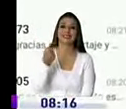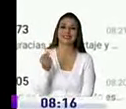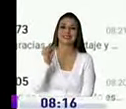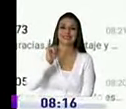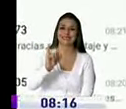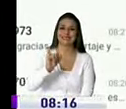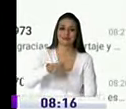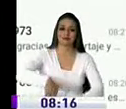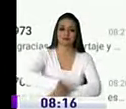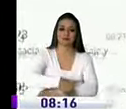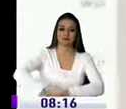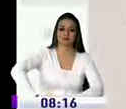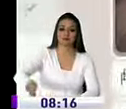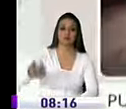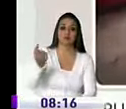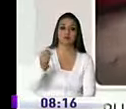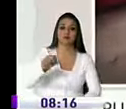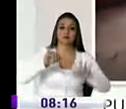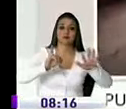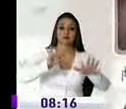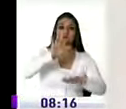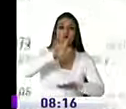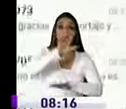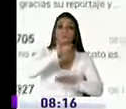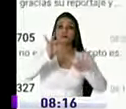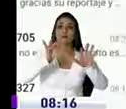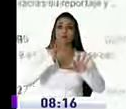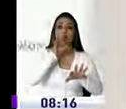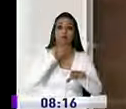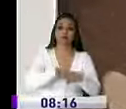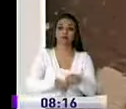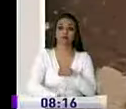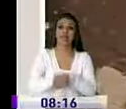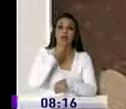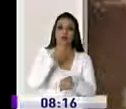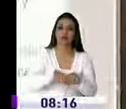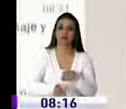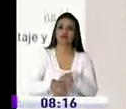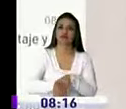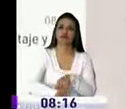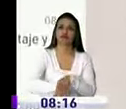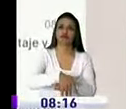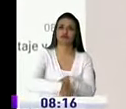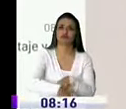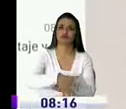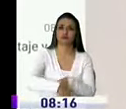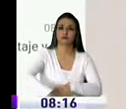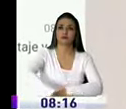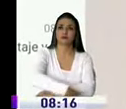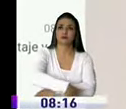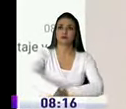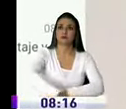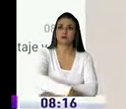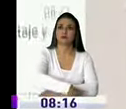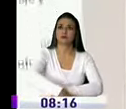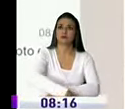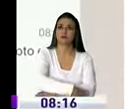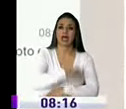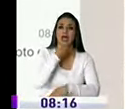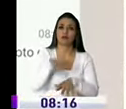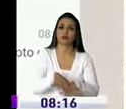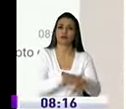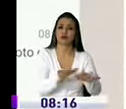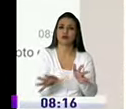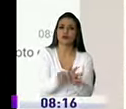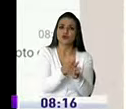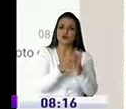este 6537, tienen fuga de agua. Mire, ahí está la fuga de agua. Este es en la calle y está entrando a la casa. O sea,